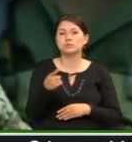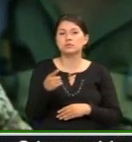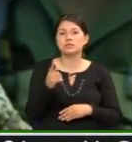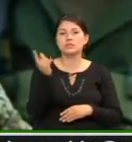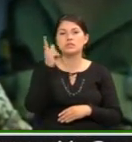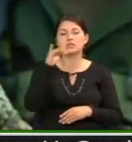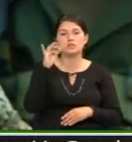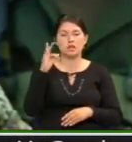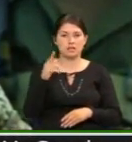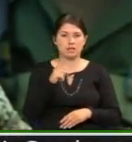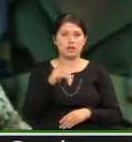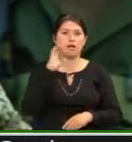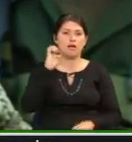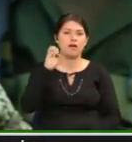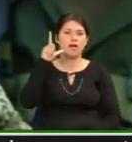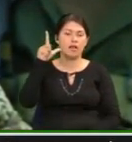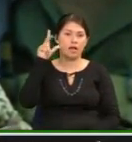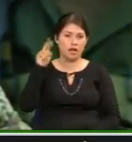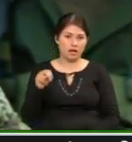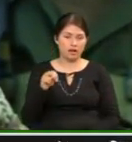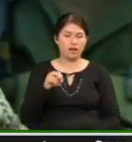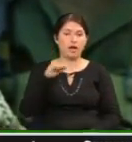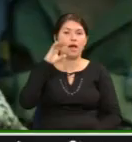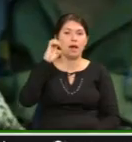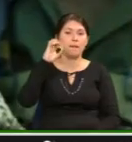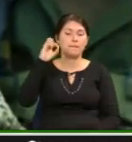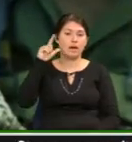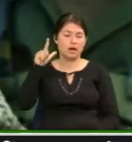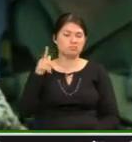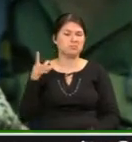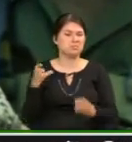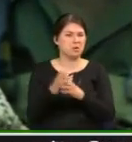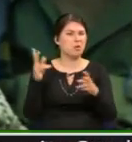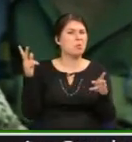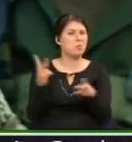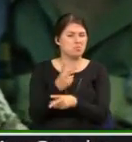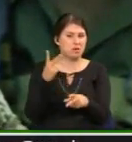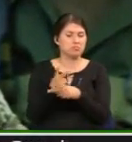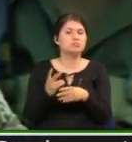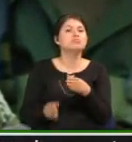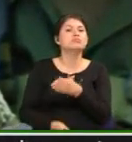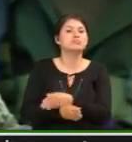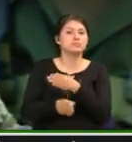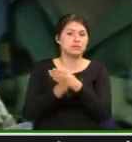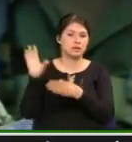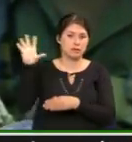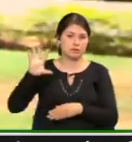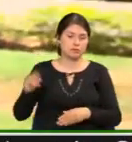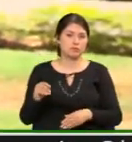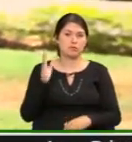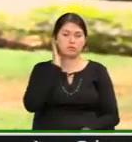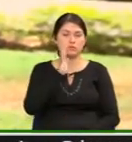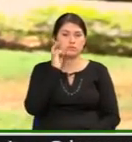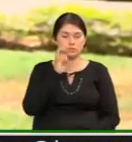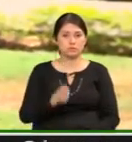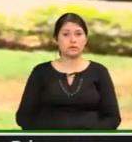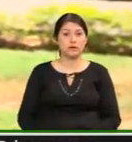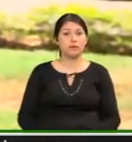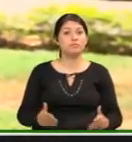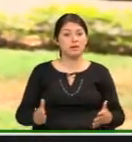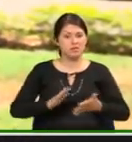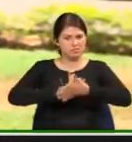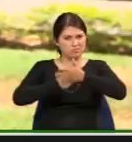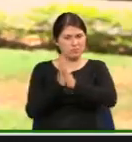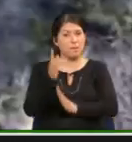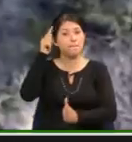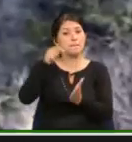SAT, del ELN, del EPL y bandas criminales que mantienen la región del norte de Santander. Con la destrucción